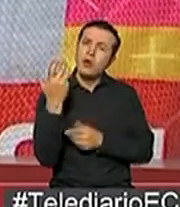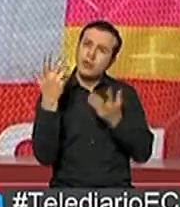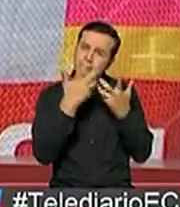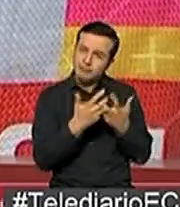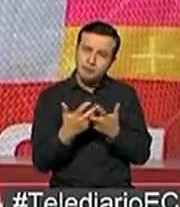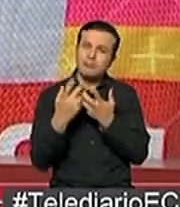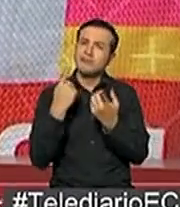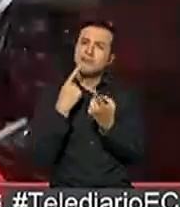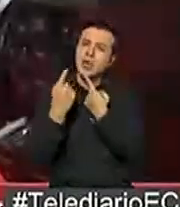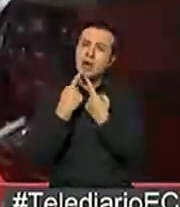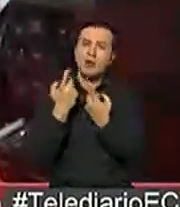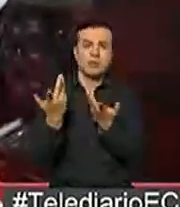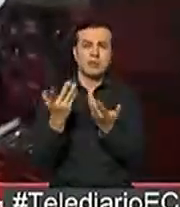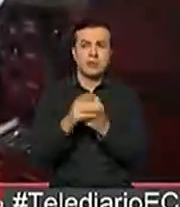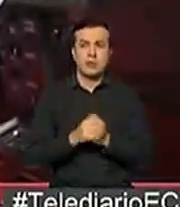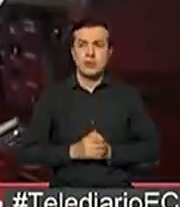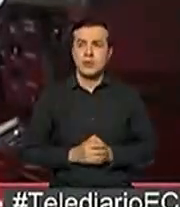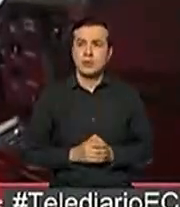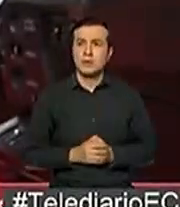diálogo